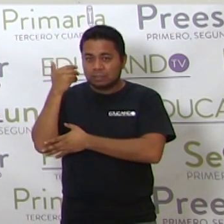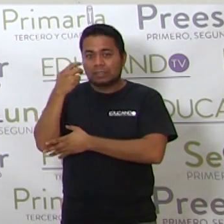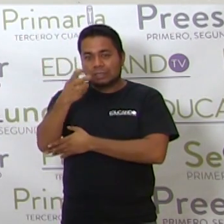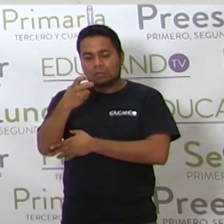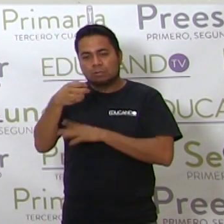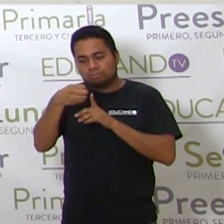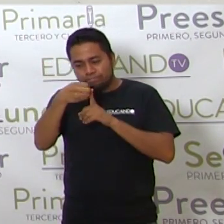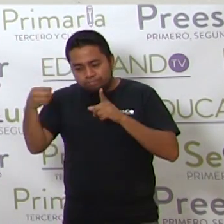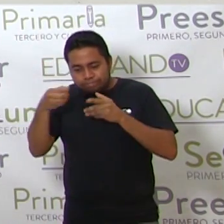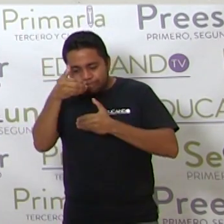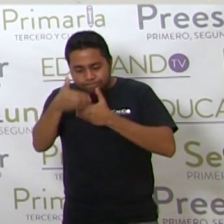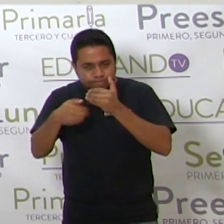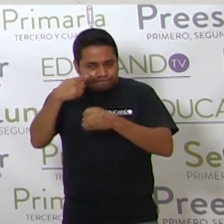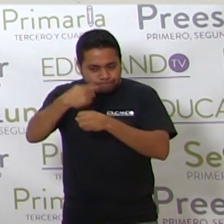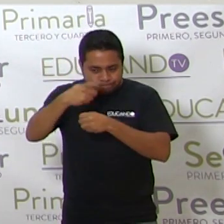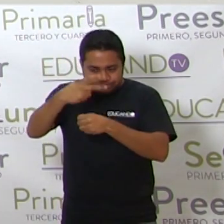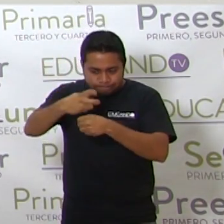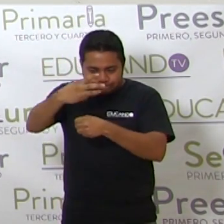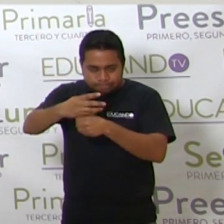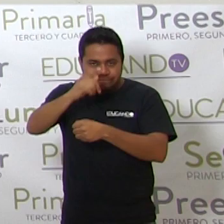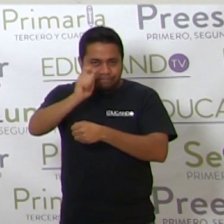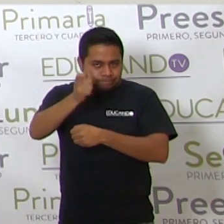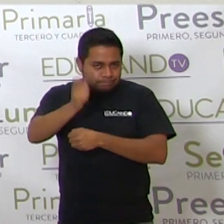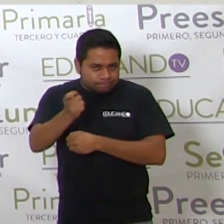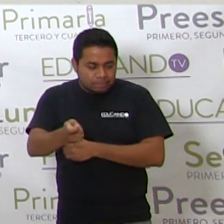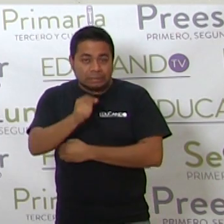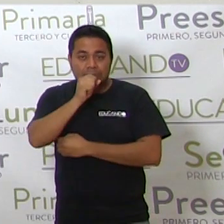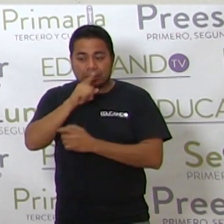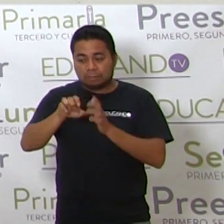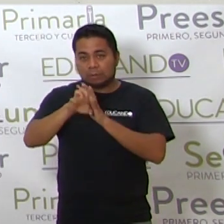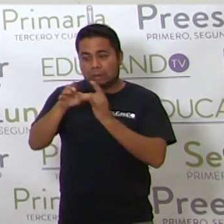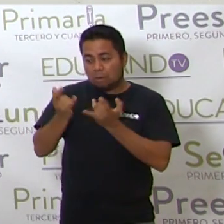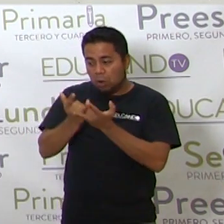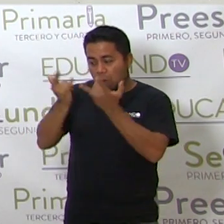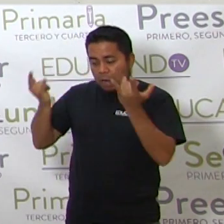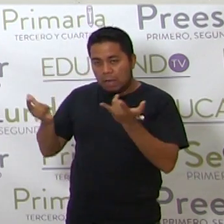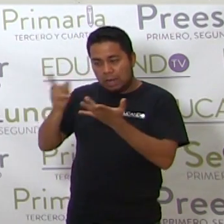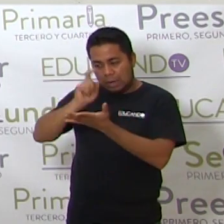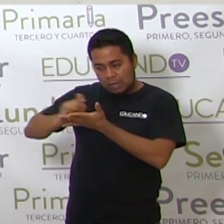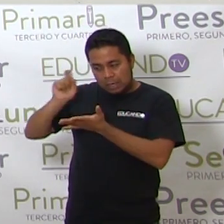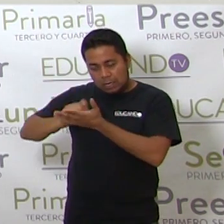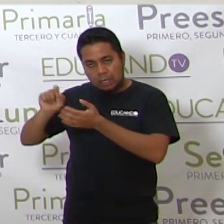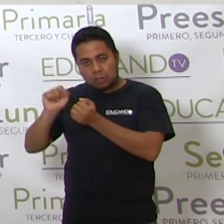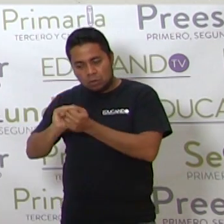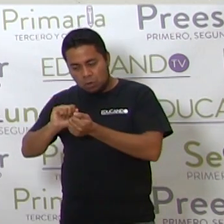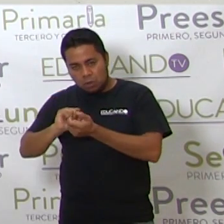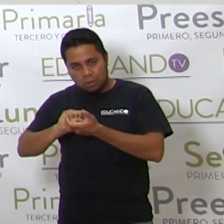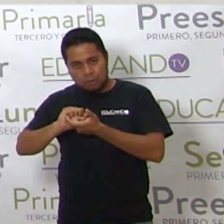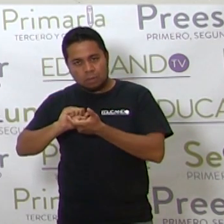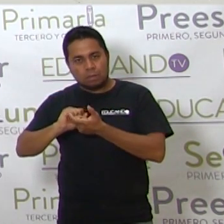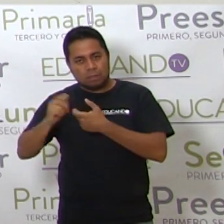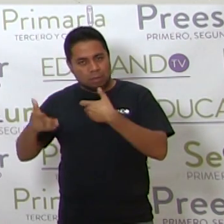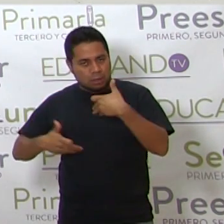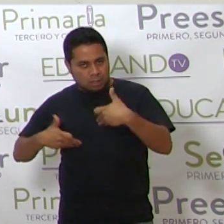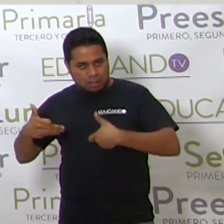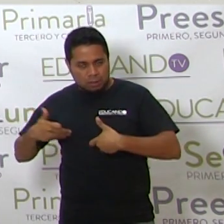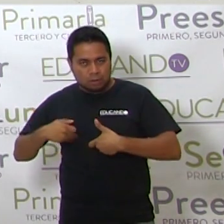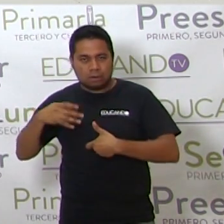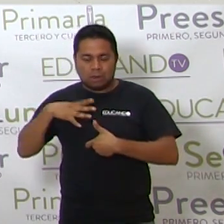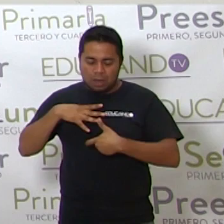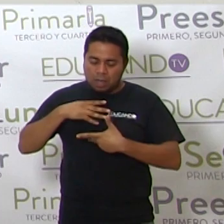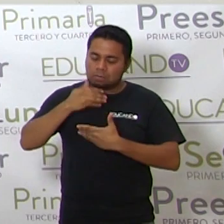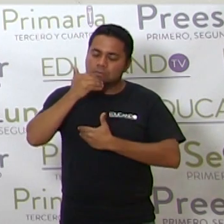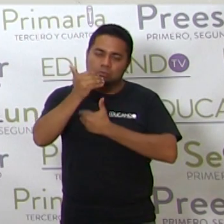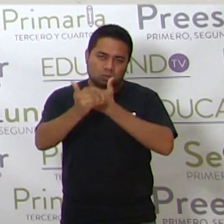la realización de una historia representada a través de una obra de teatro lleva un